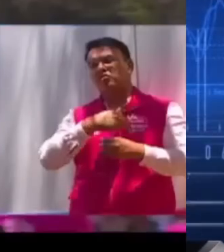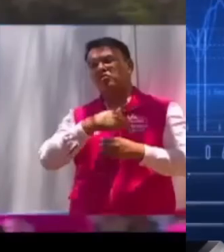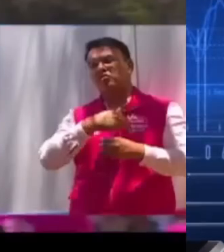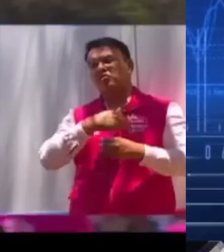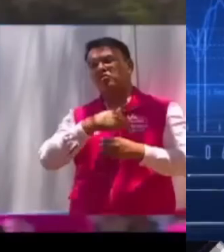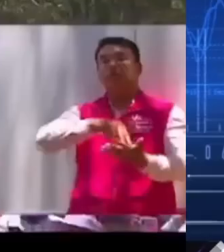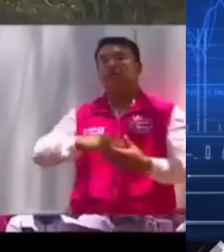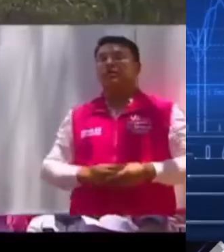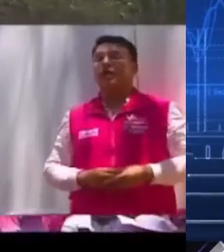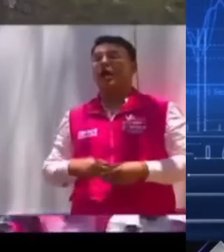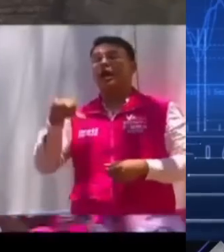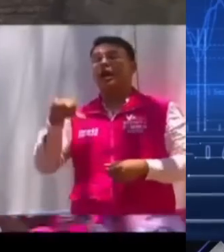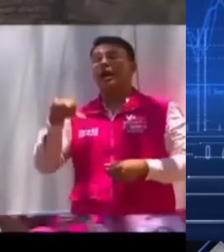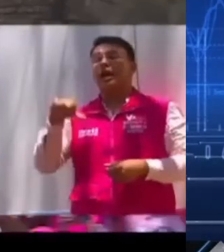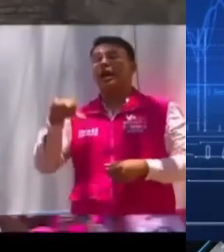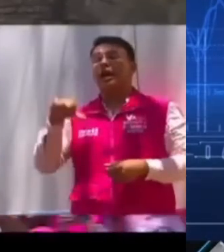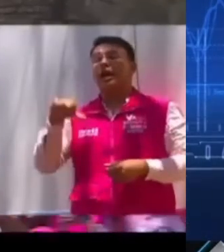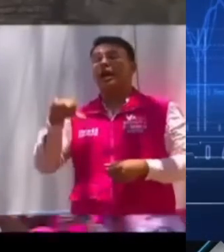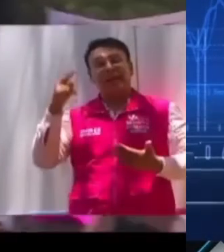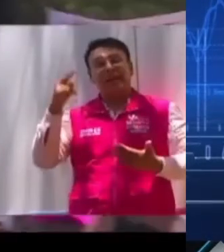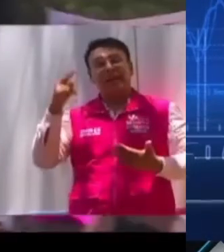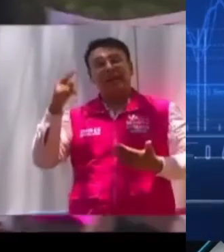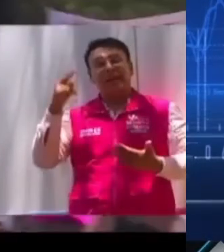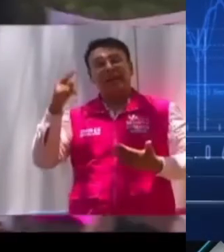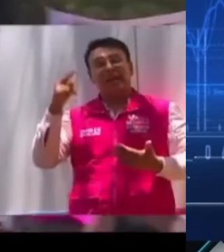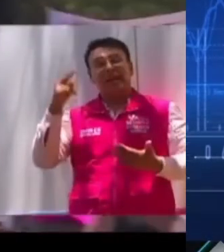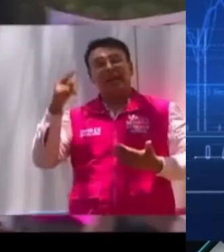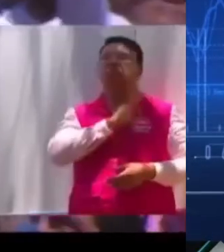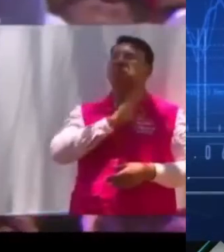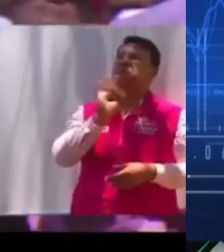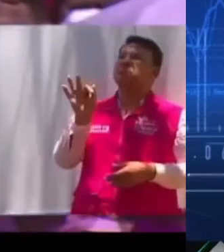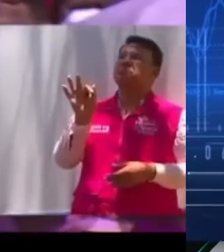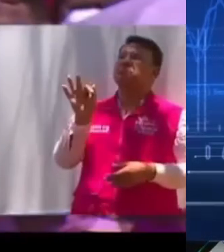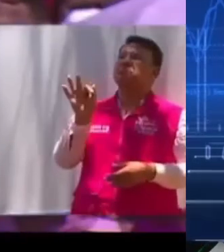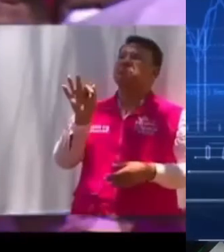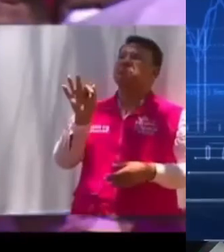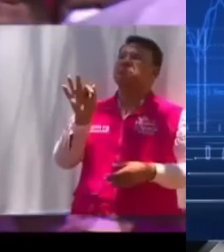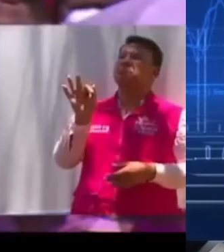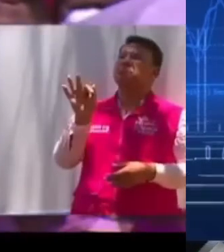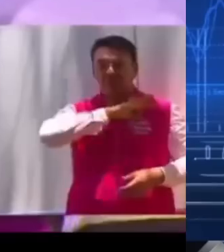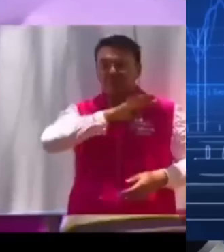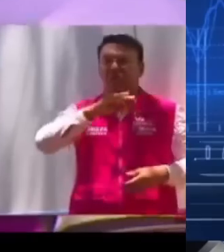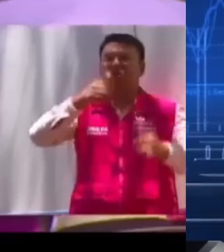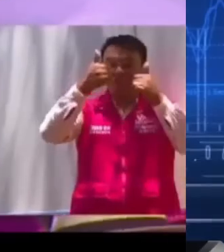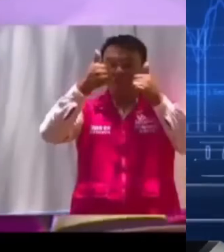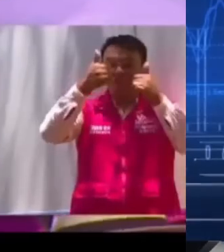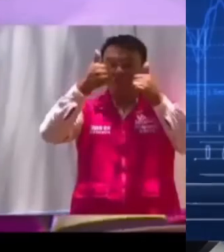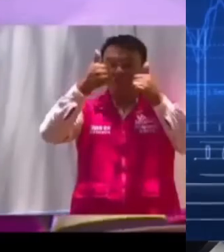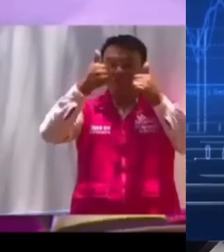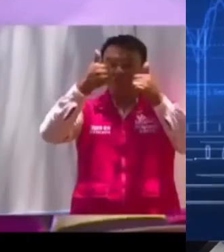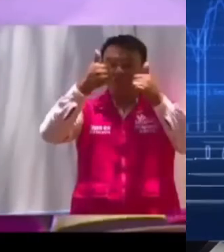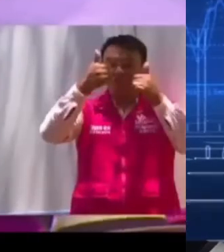y hoy estoy aquí no para ver si puedo sino porque puedo estoy aquí